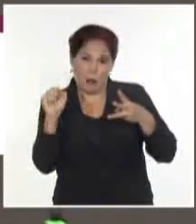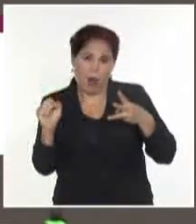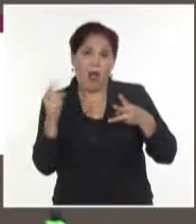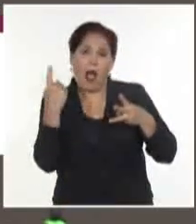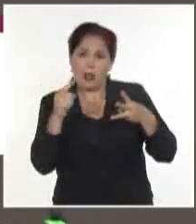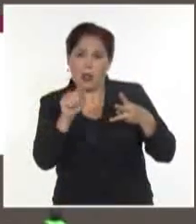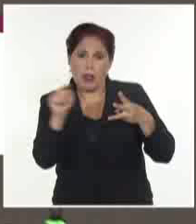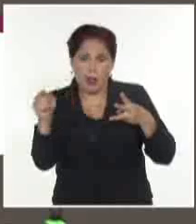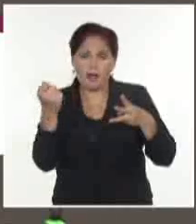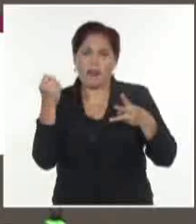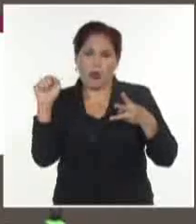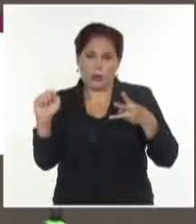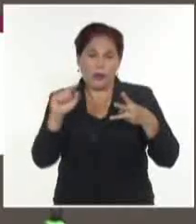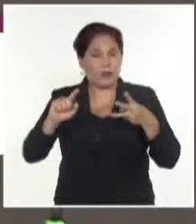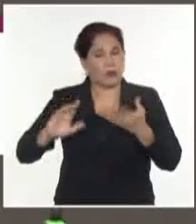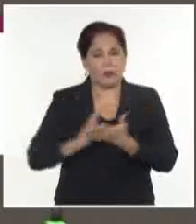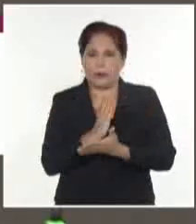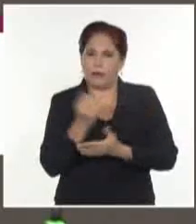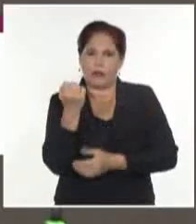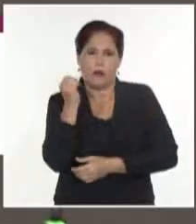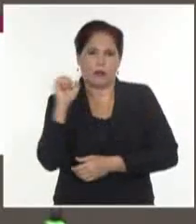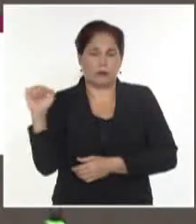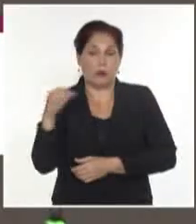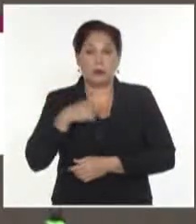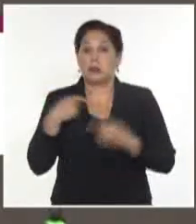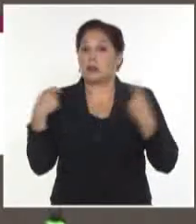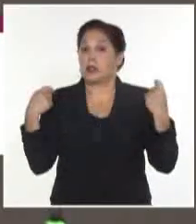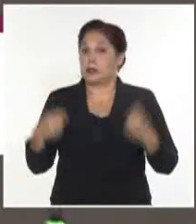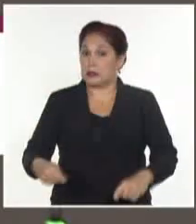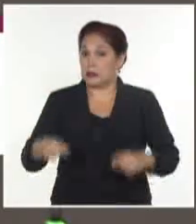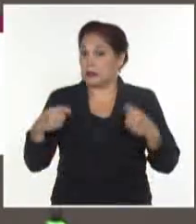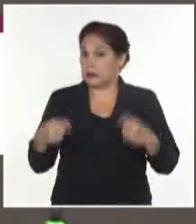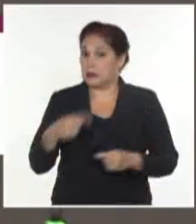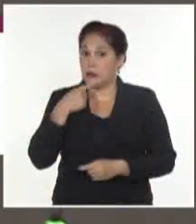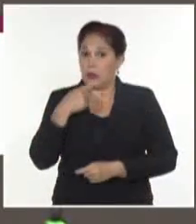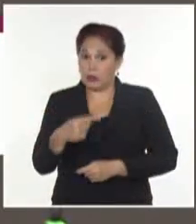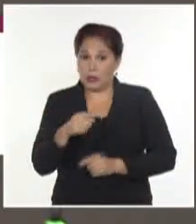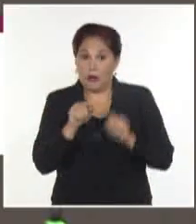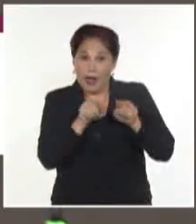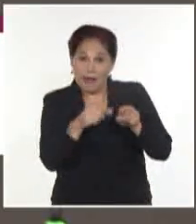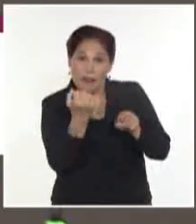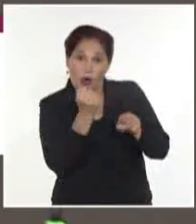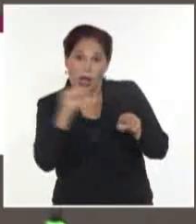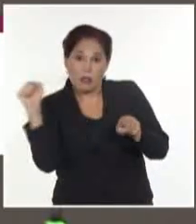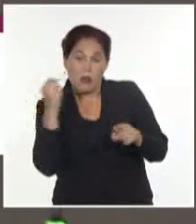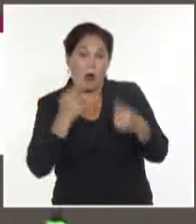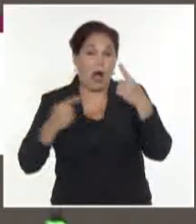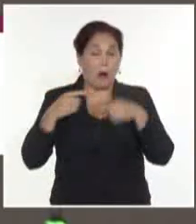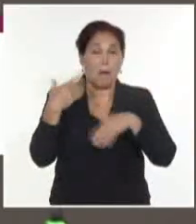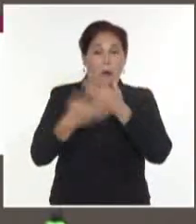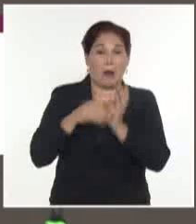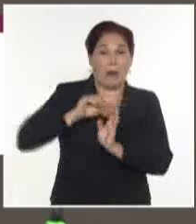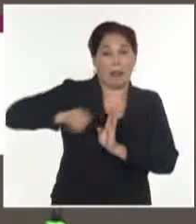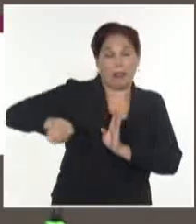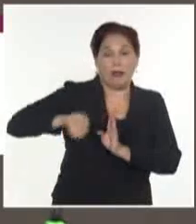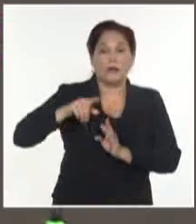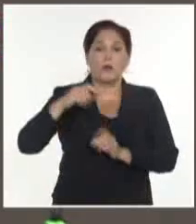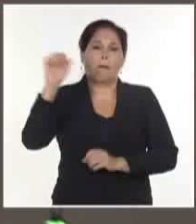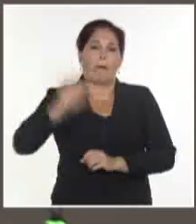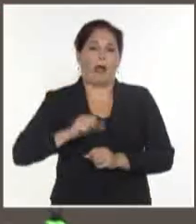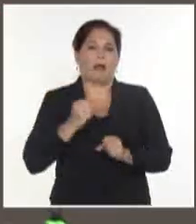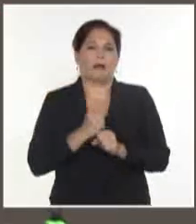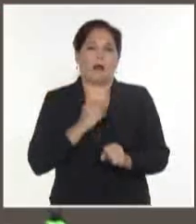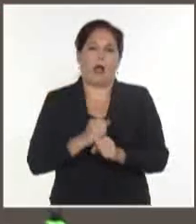por lo tanto hay que combatirlas. E insisto, y siempre lo he dicho, donde quiera que hay una distorsión de esta, hubo un mal trabajo, un